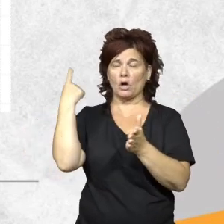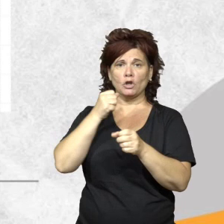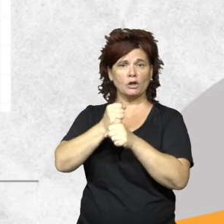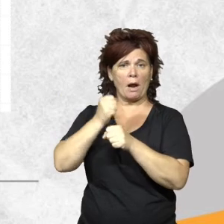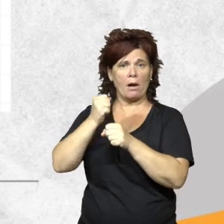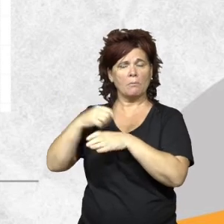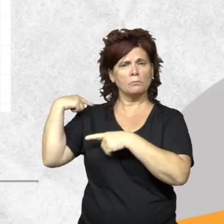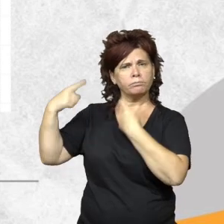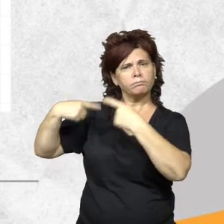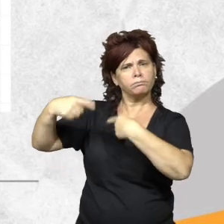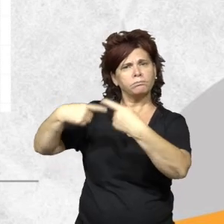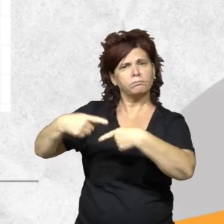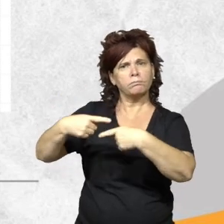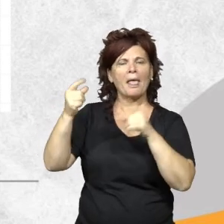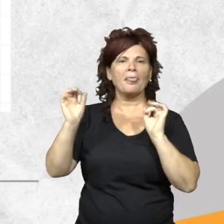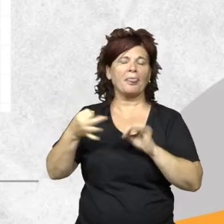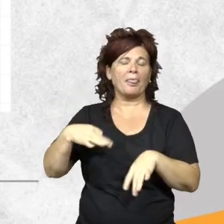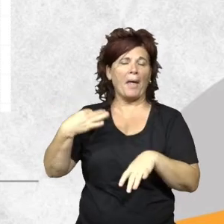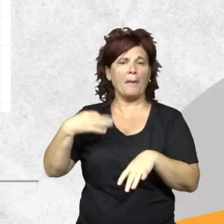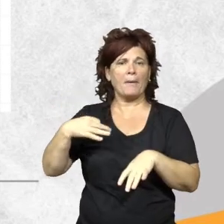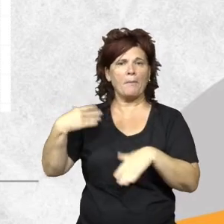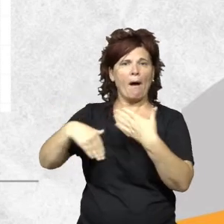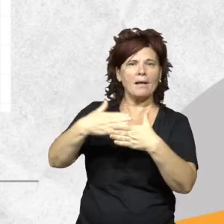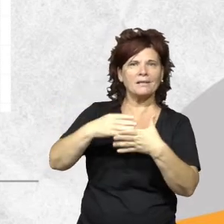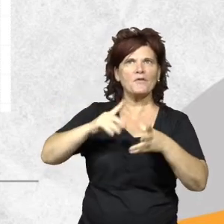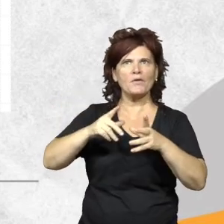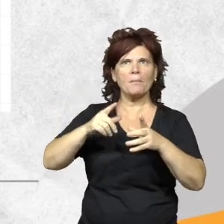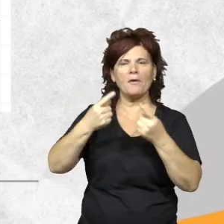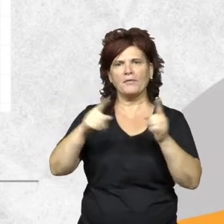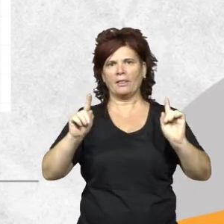los tenemos que aplicar, como les decía, de forma distinta. Y me